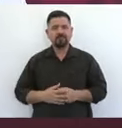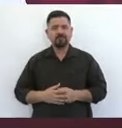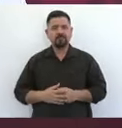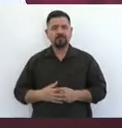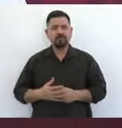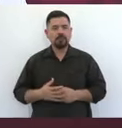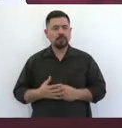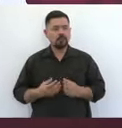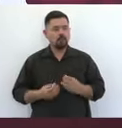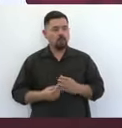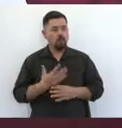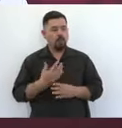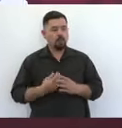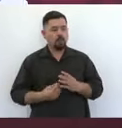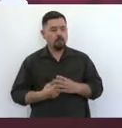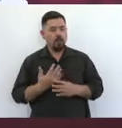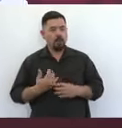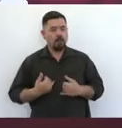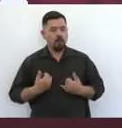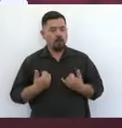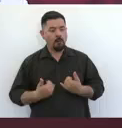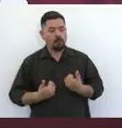semilleros.